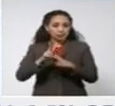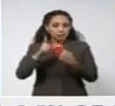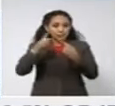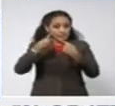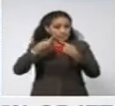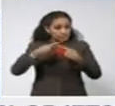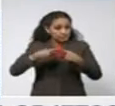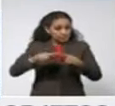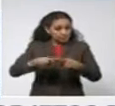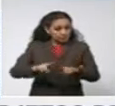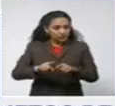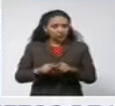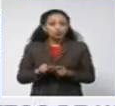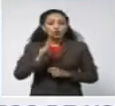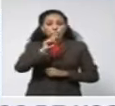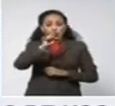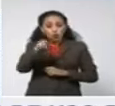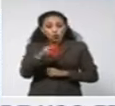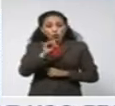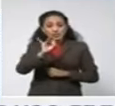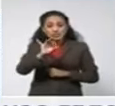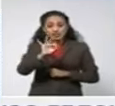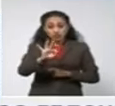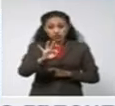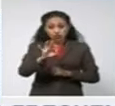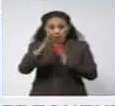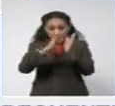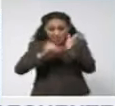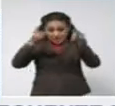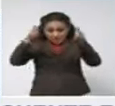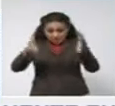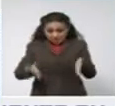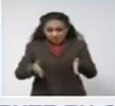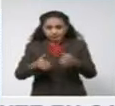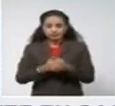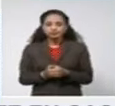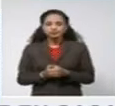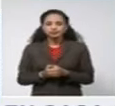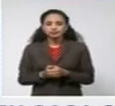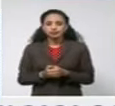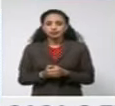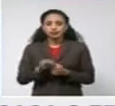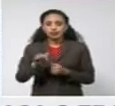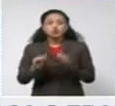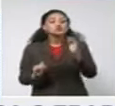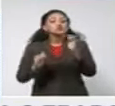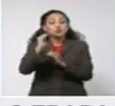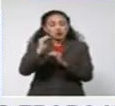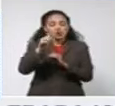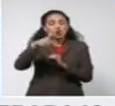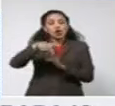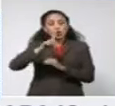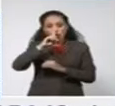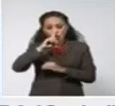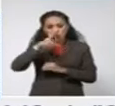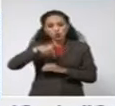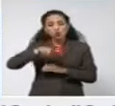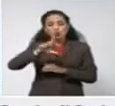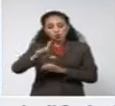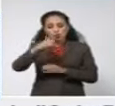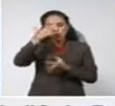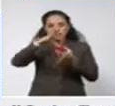de 1,78 en el mes, fue superior a la de junio, julio y